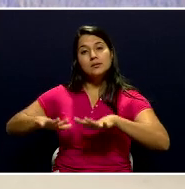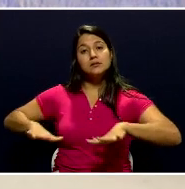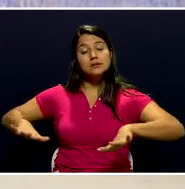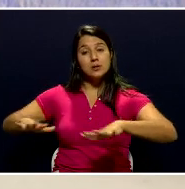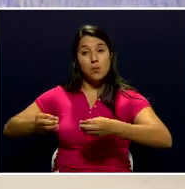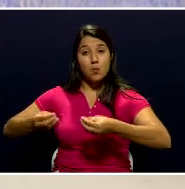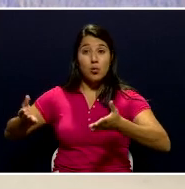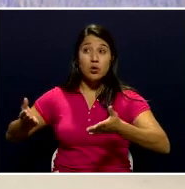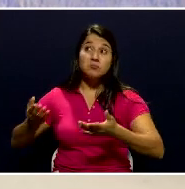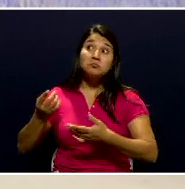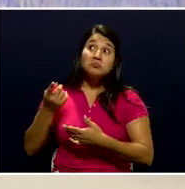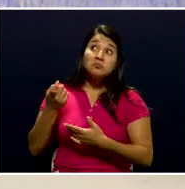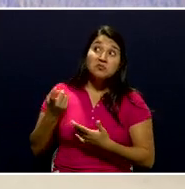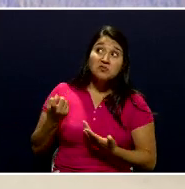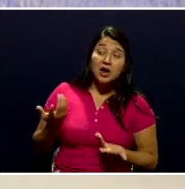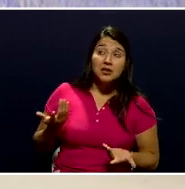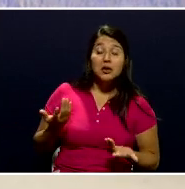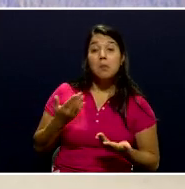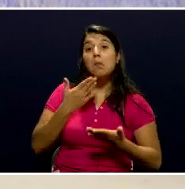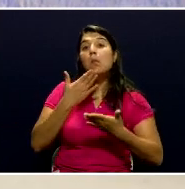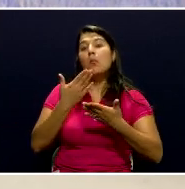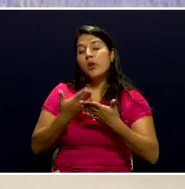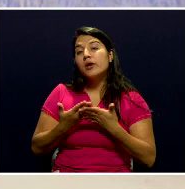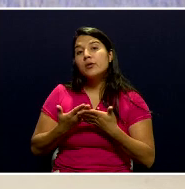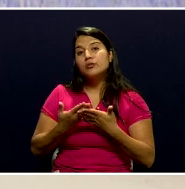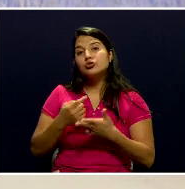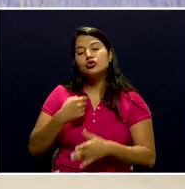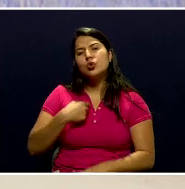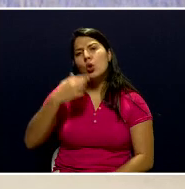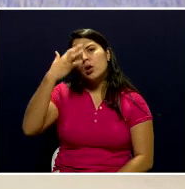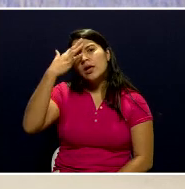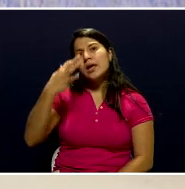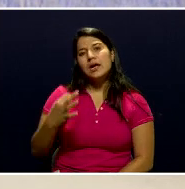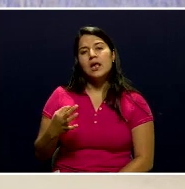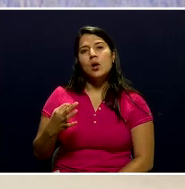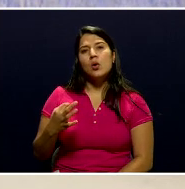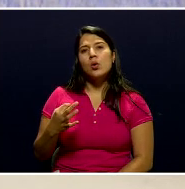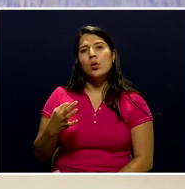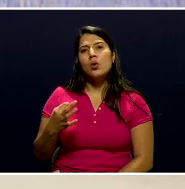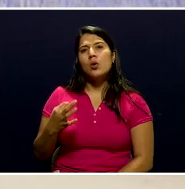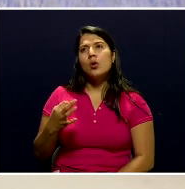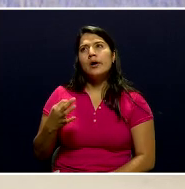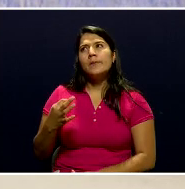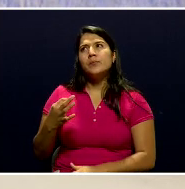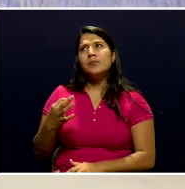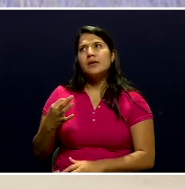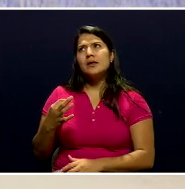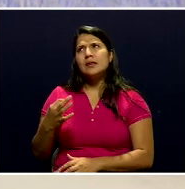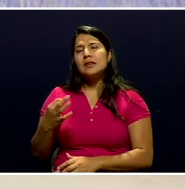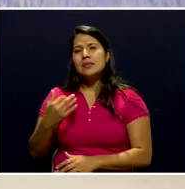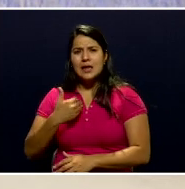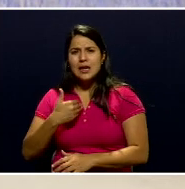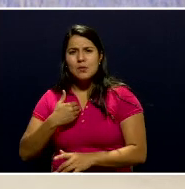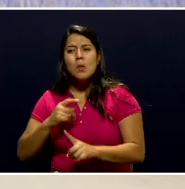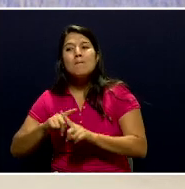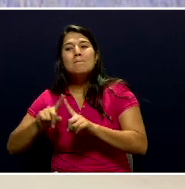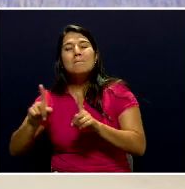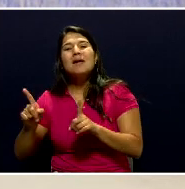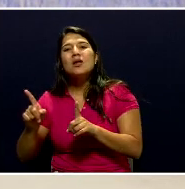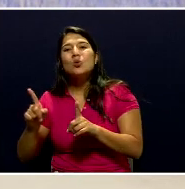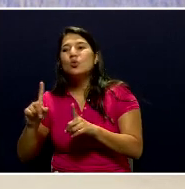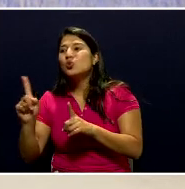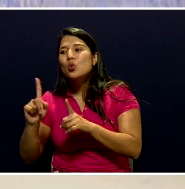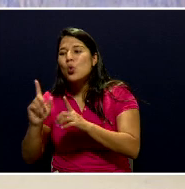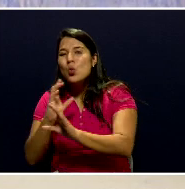son suficientes? Bueno, yo hablaría más de que no los tomamos en cuenta, que desde hace unos